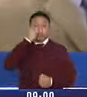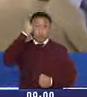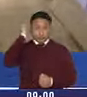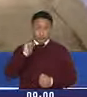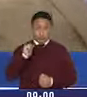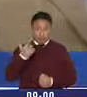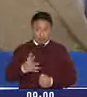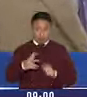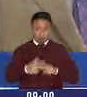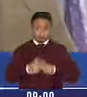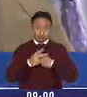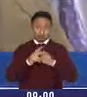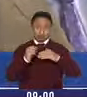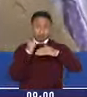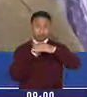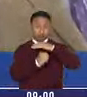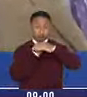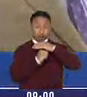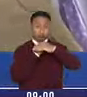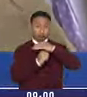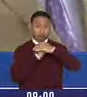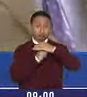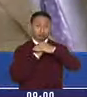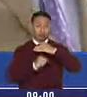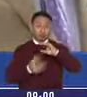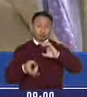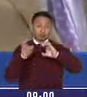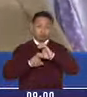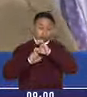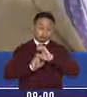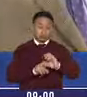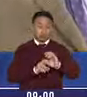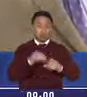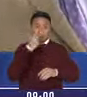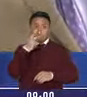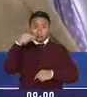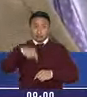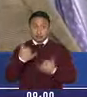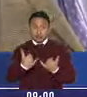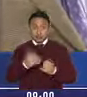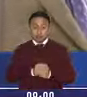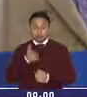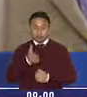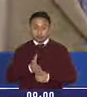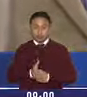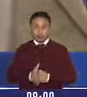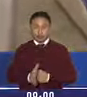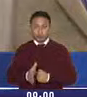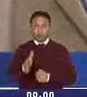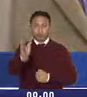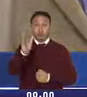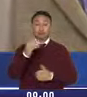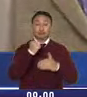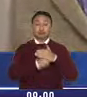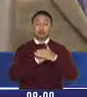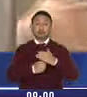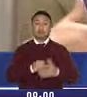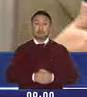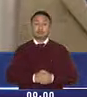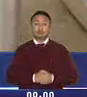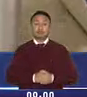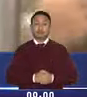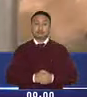ya realizando los viajes con trenes en movimiento. Como lo vemos, estamos ahorita ya en una operación de metro. Sí,